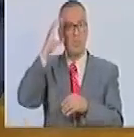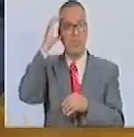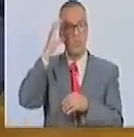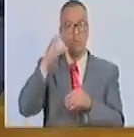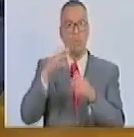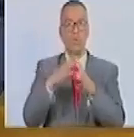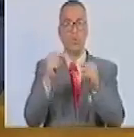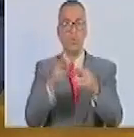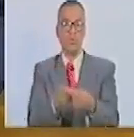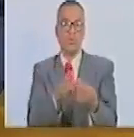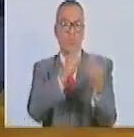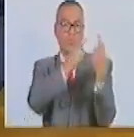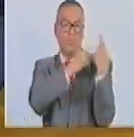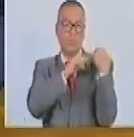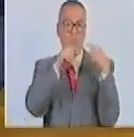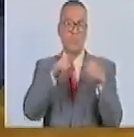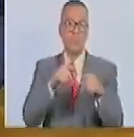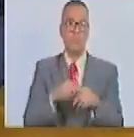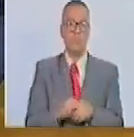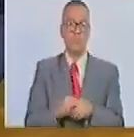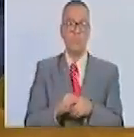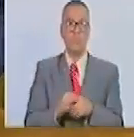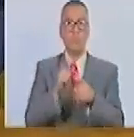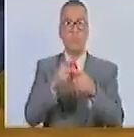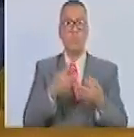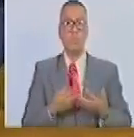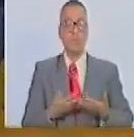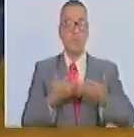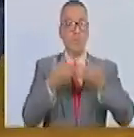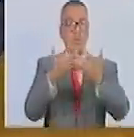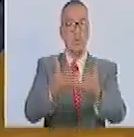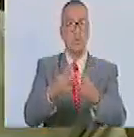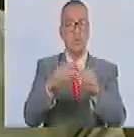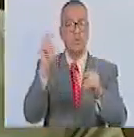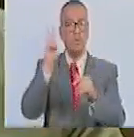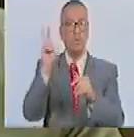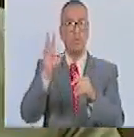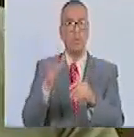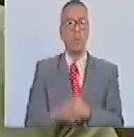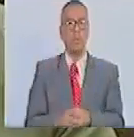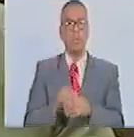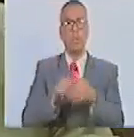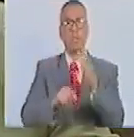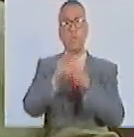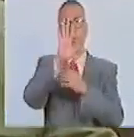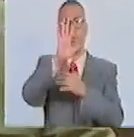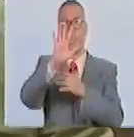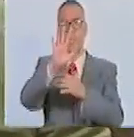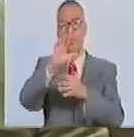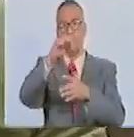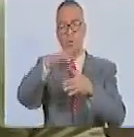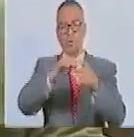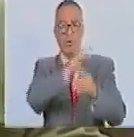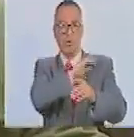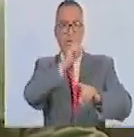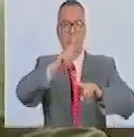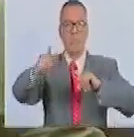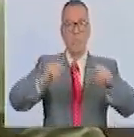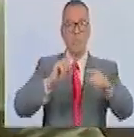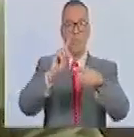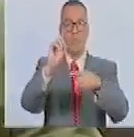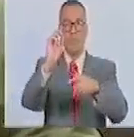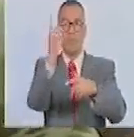su responsabilidad, va a entregarle a Venezuela 5 rectores principales y